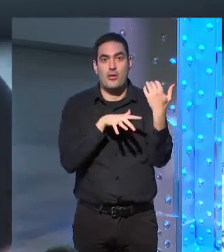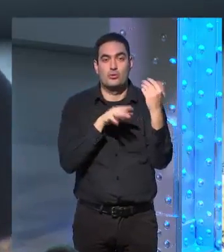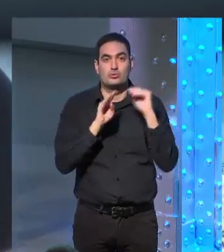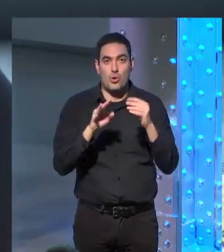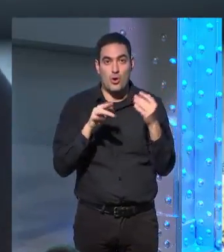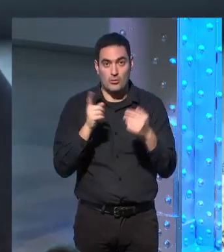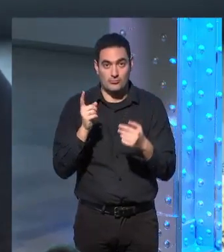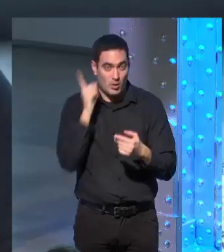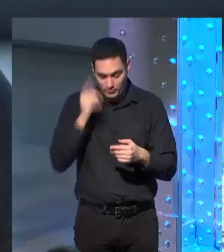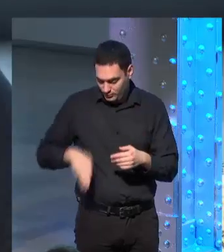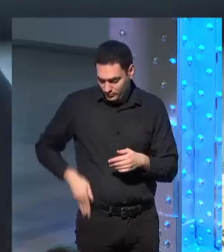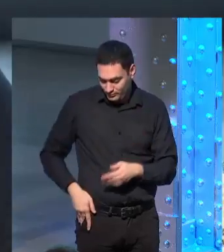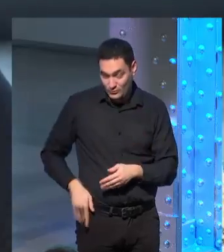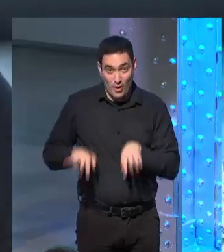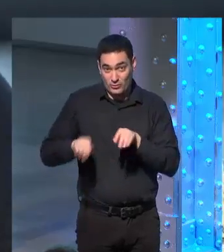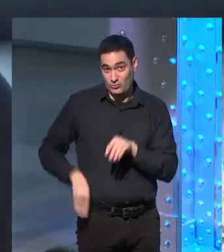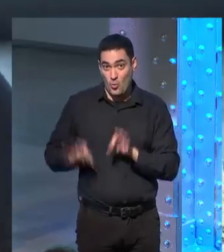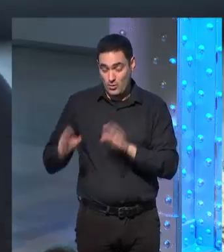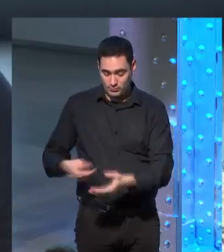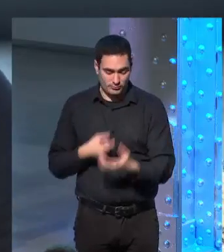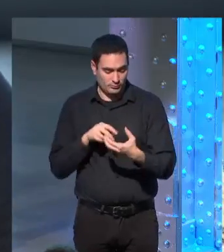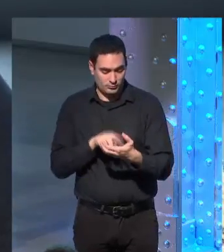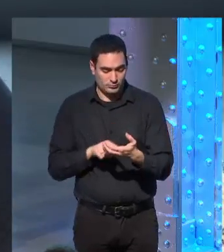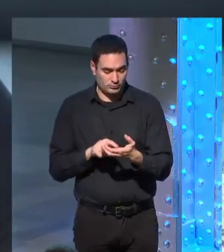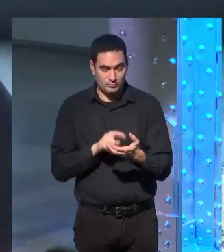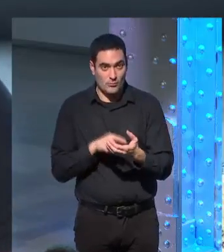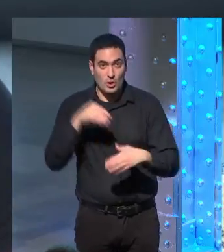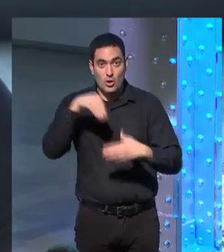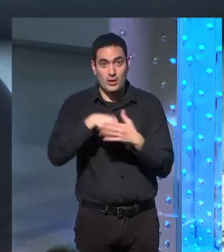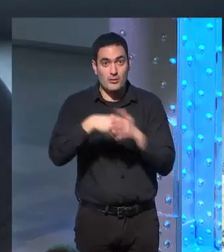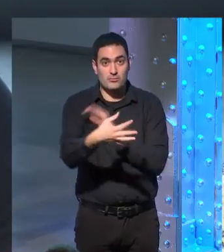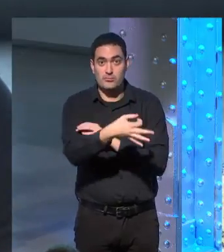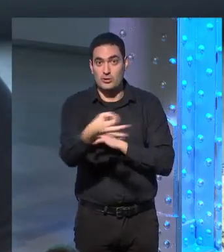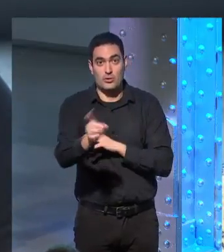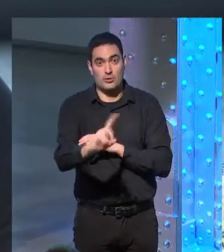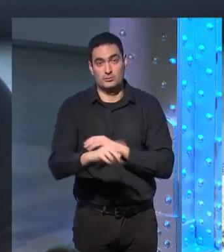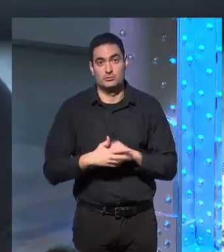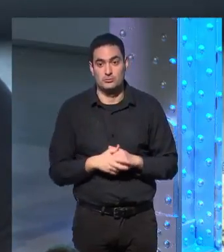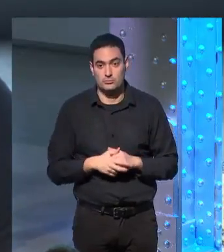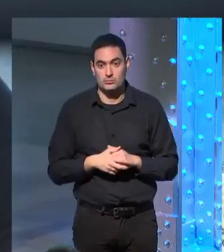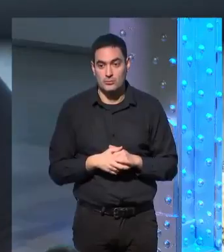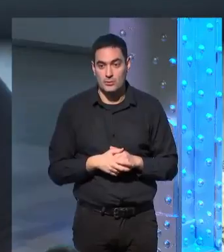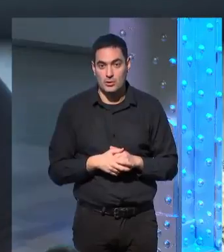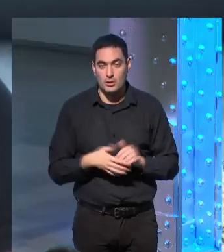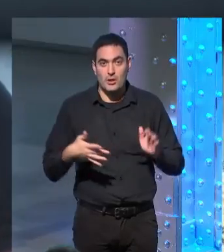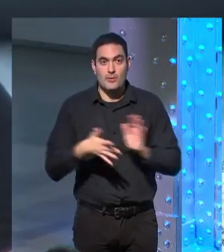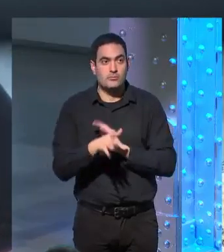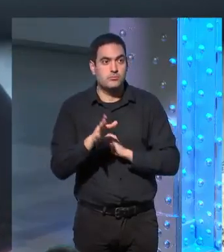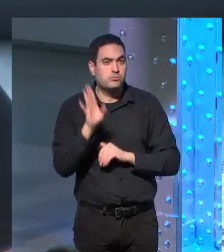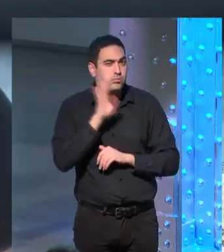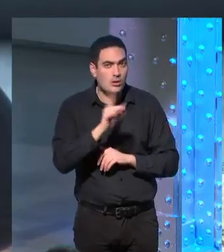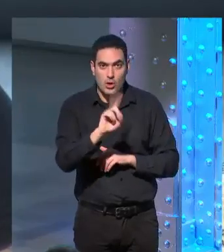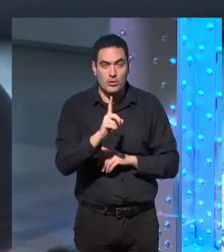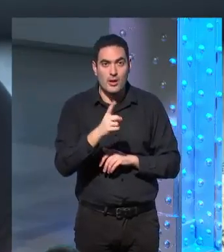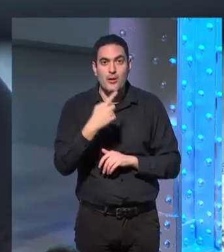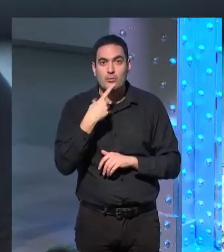de bolsillo, van a llegar a contenidos que no son apropiados para ellos. No digo que sean delictivos, digo